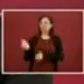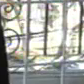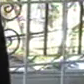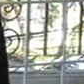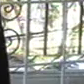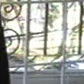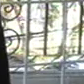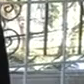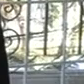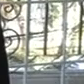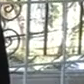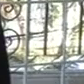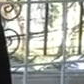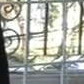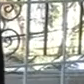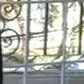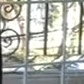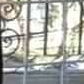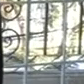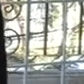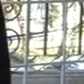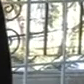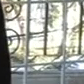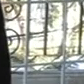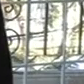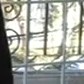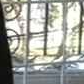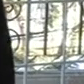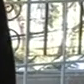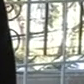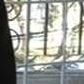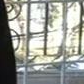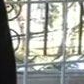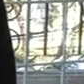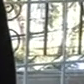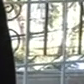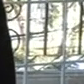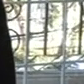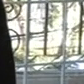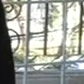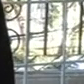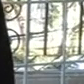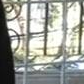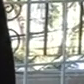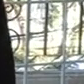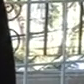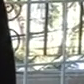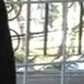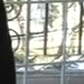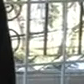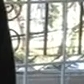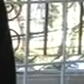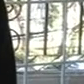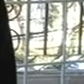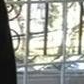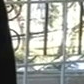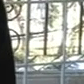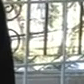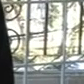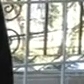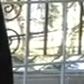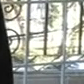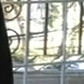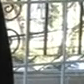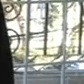tuit del doctor Leonardo Curcio que puso en su cuenta oficial hace, pues el día de ayer a las 9 de la mañana con 20 minutos, dice, son ya 15 meses de